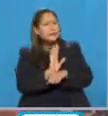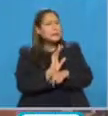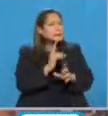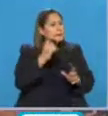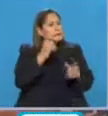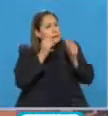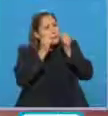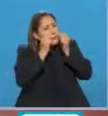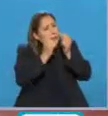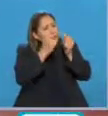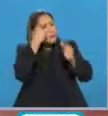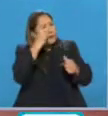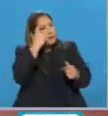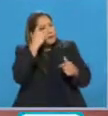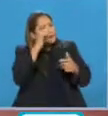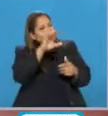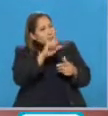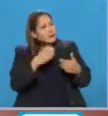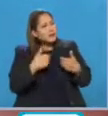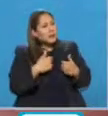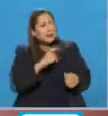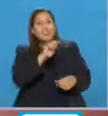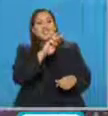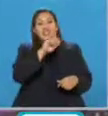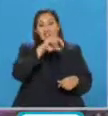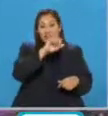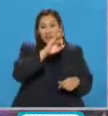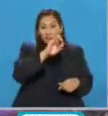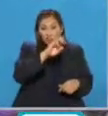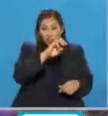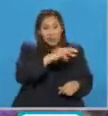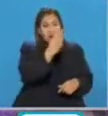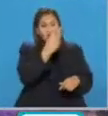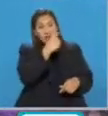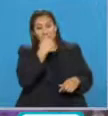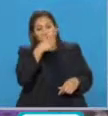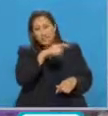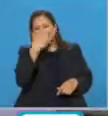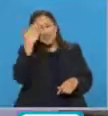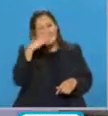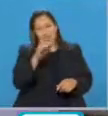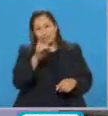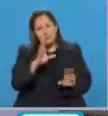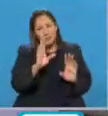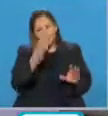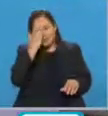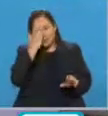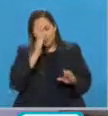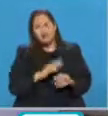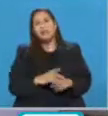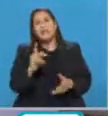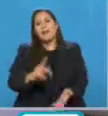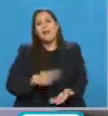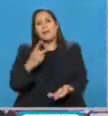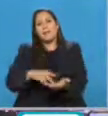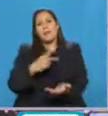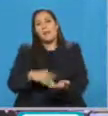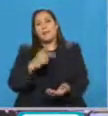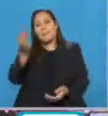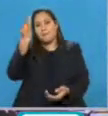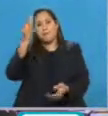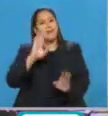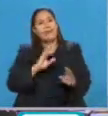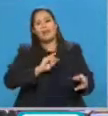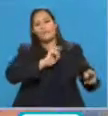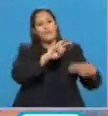para entregarles muchísimo más de lo que Transformers va a ser en 3 horas de duración. Ya, No no, vayan a lo verla. has dicho tanto que ya. No vayan a verla, Y ahí está el foro. no he